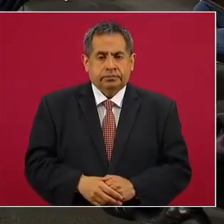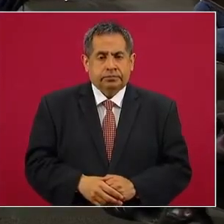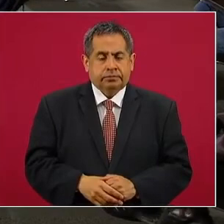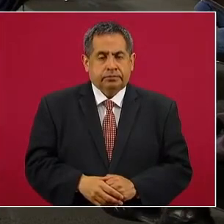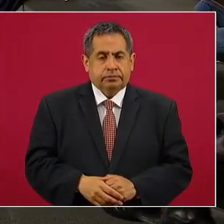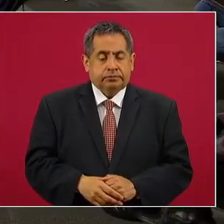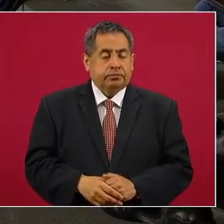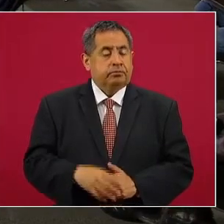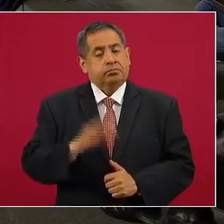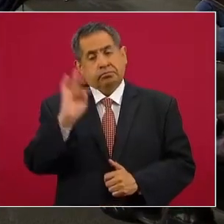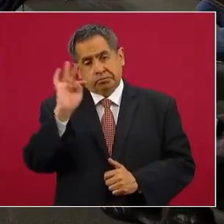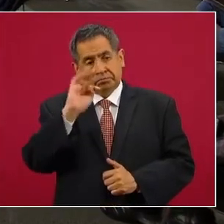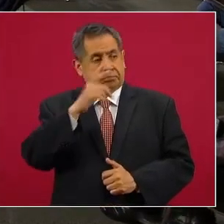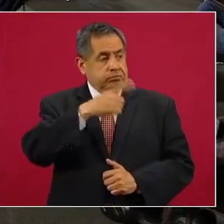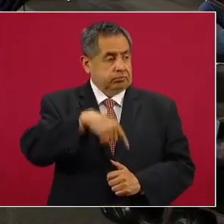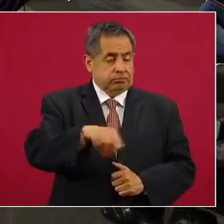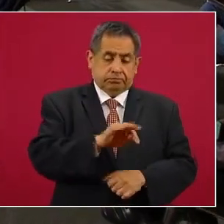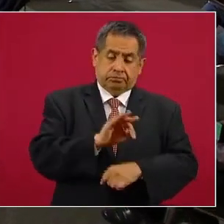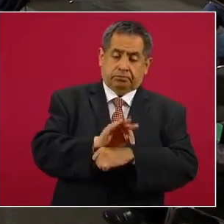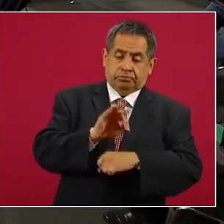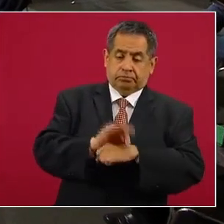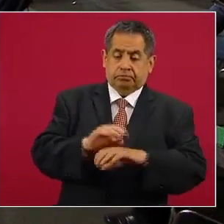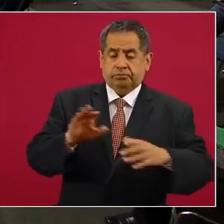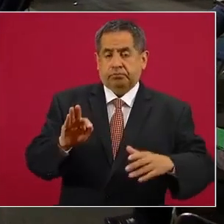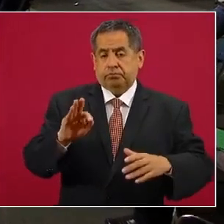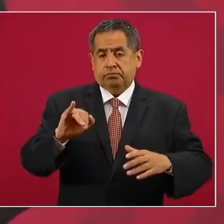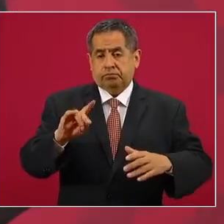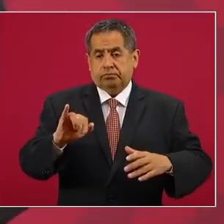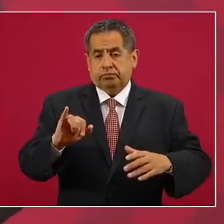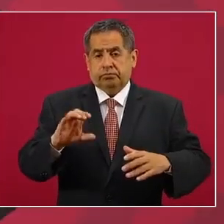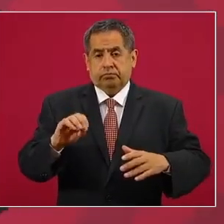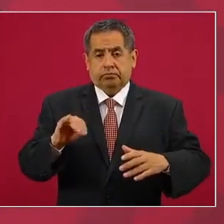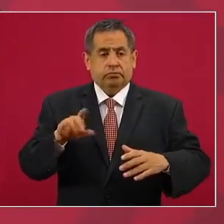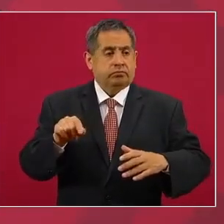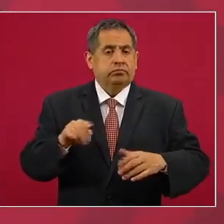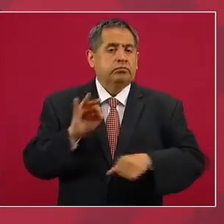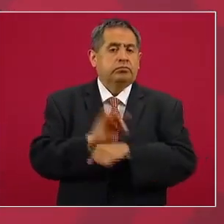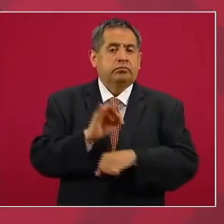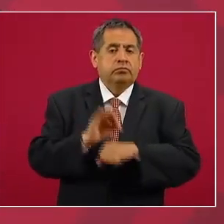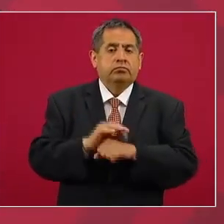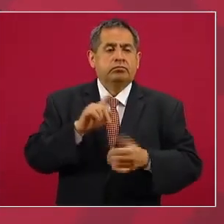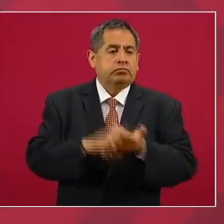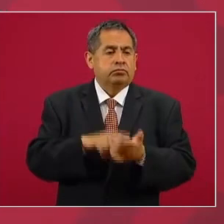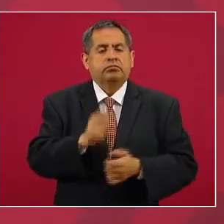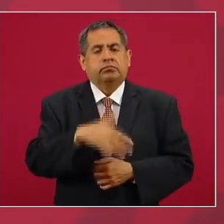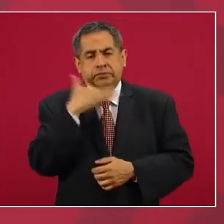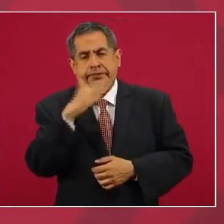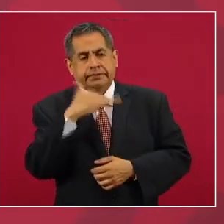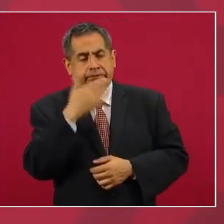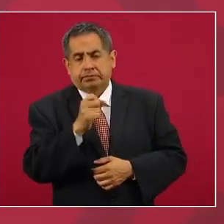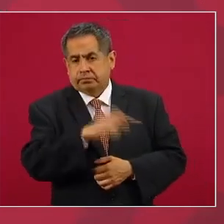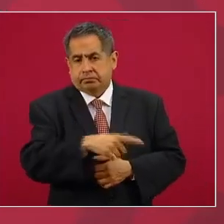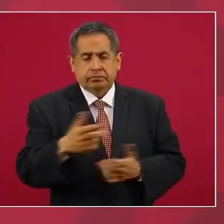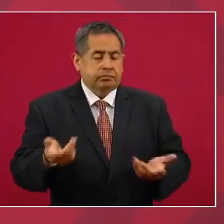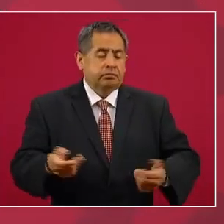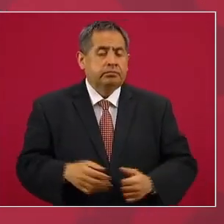están defendiendo a los fideicomisos, pues están defendiendo a la corrupción.